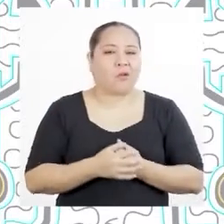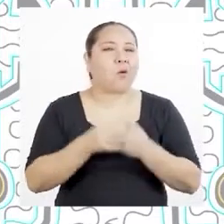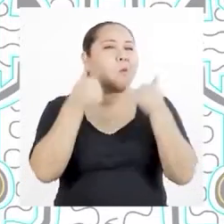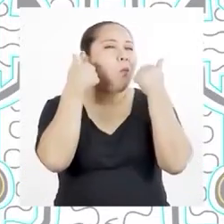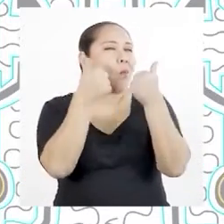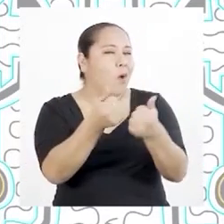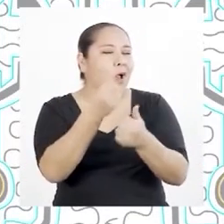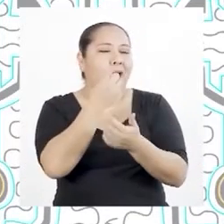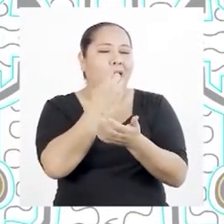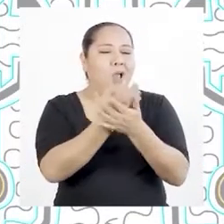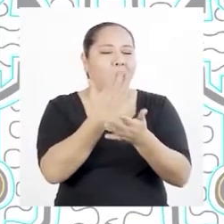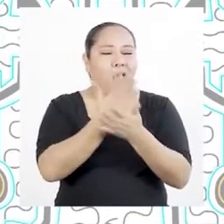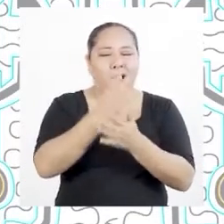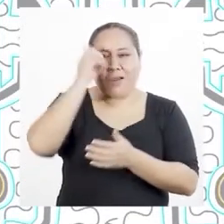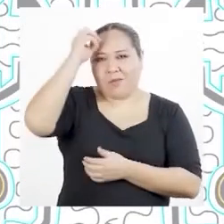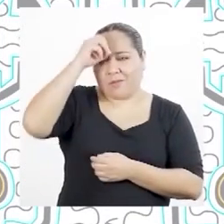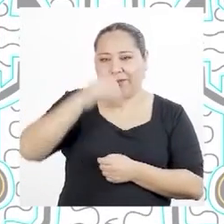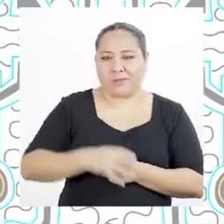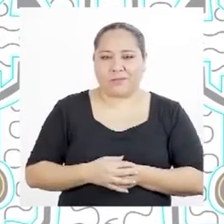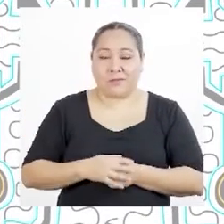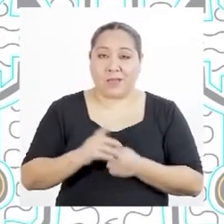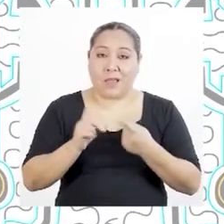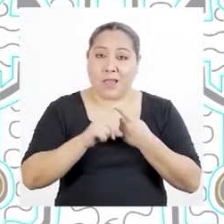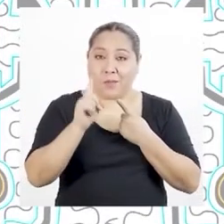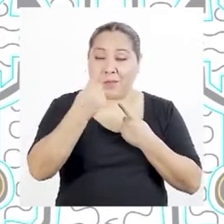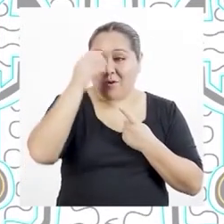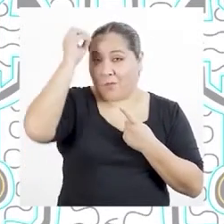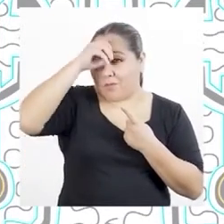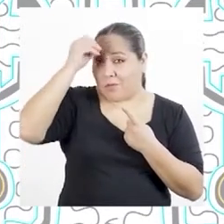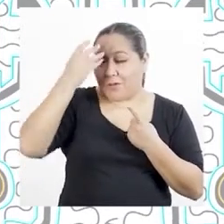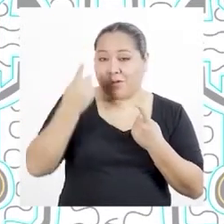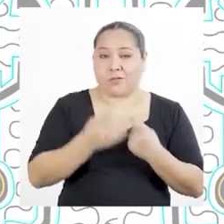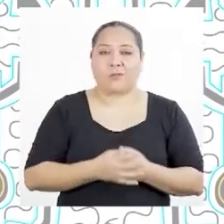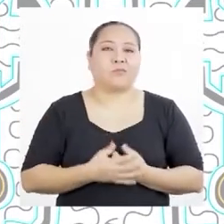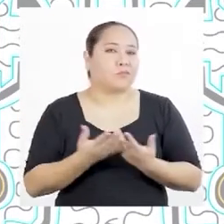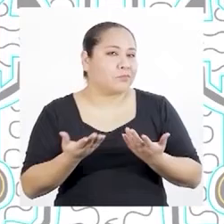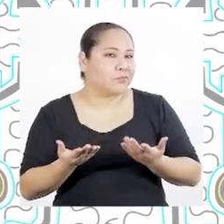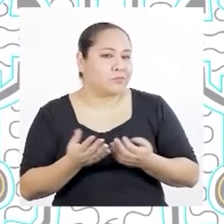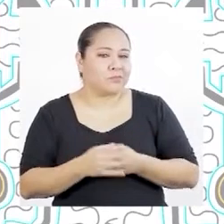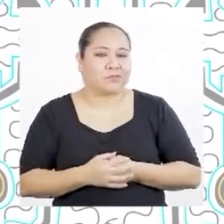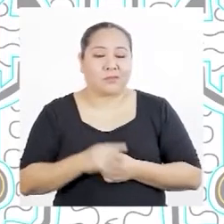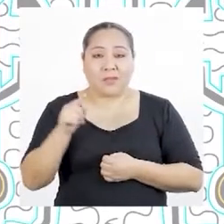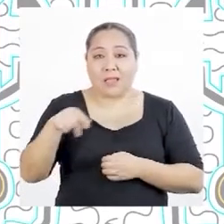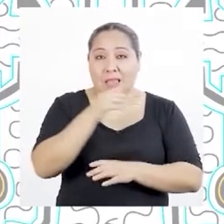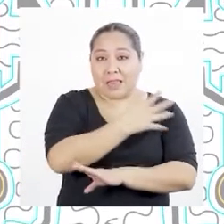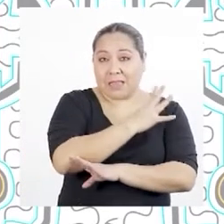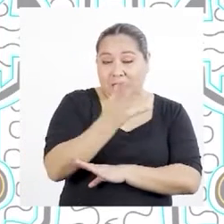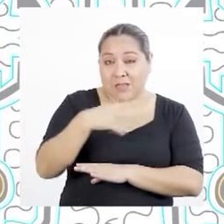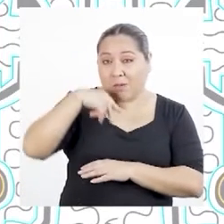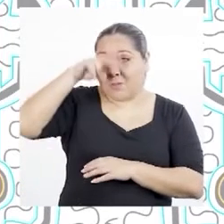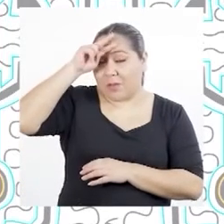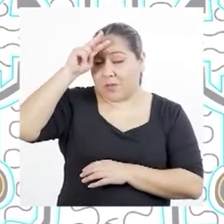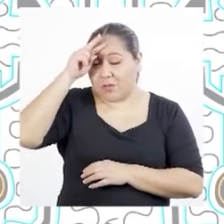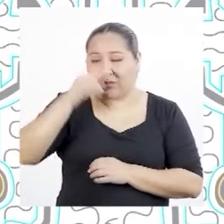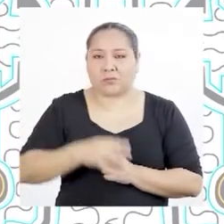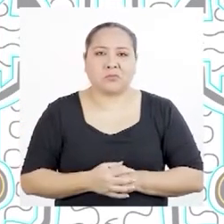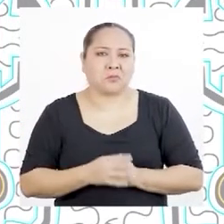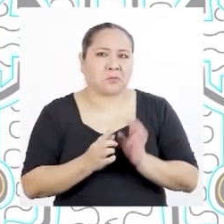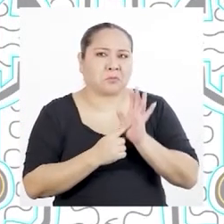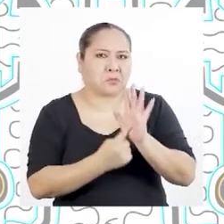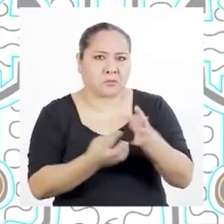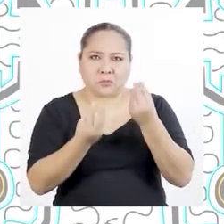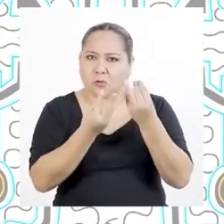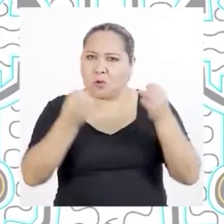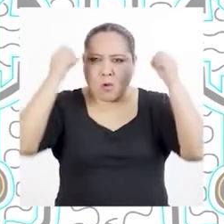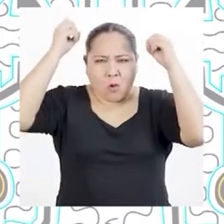muy buena opinión. La primera opinión del día de hoy empieza así. En la selva de Perú se presentan